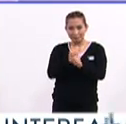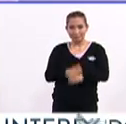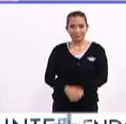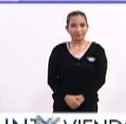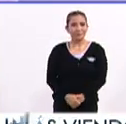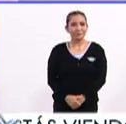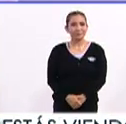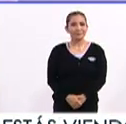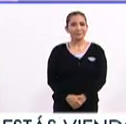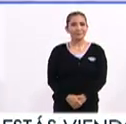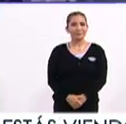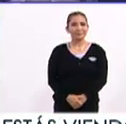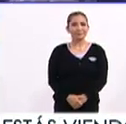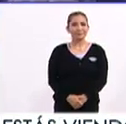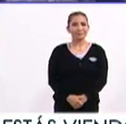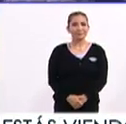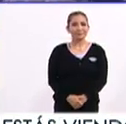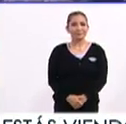analizar.